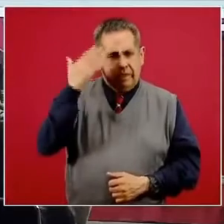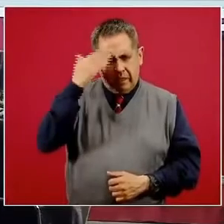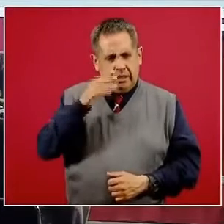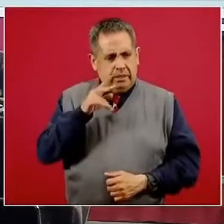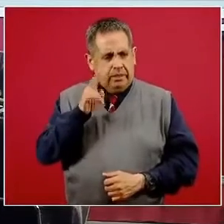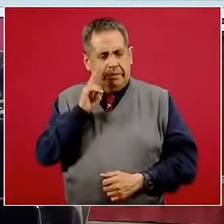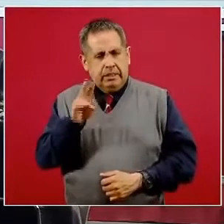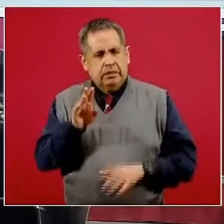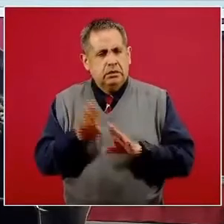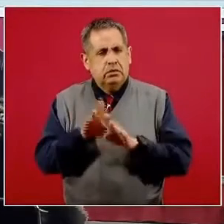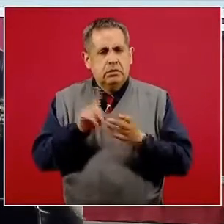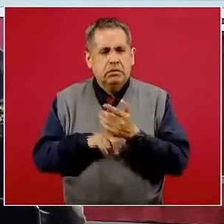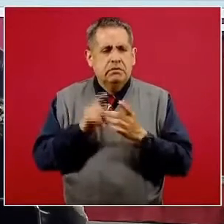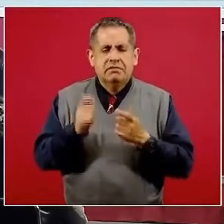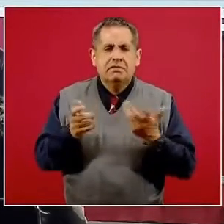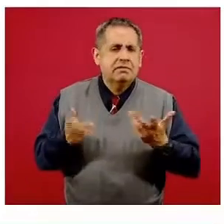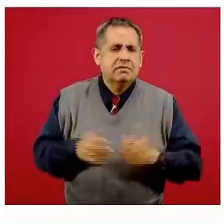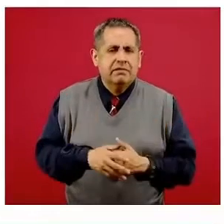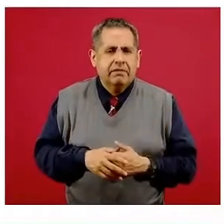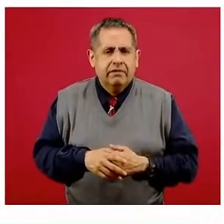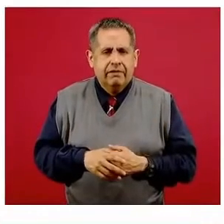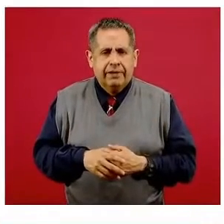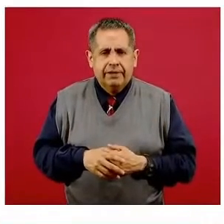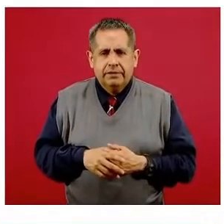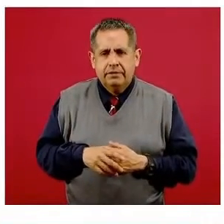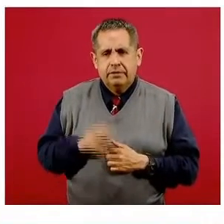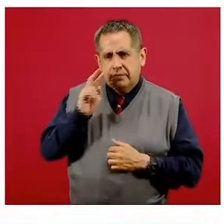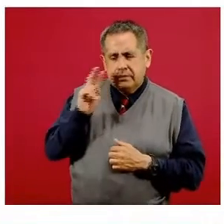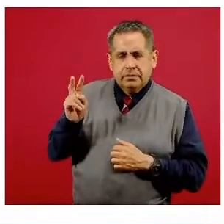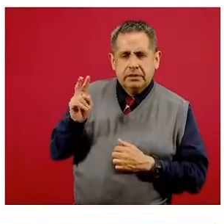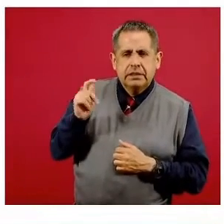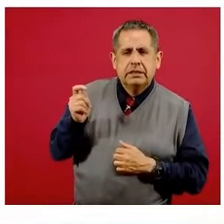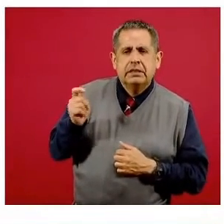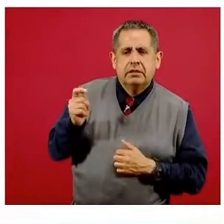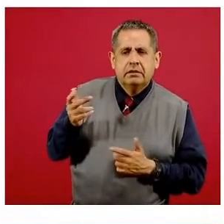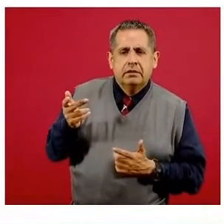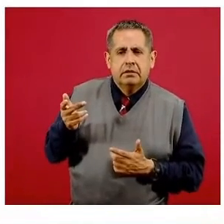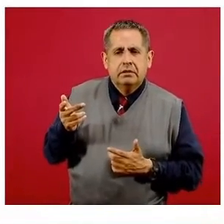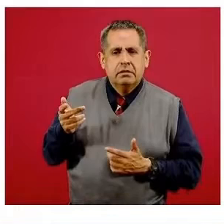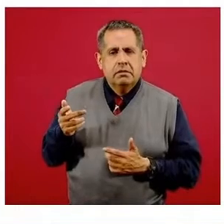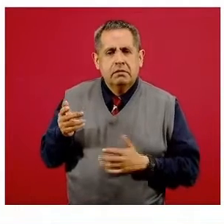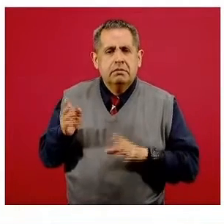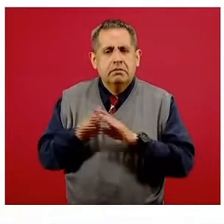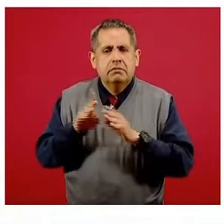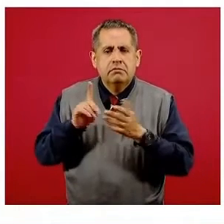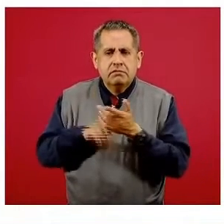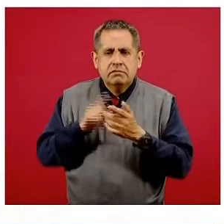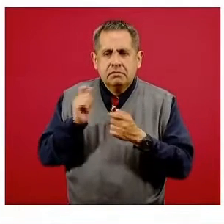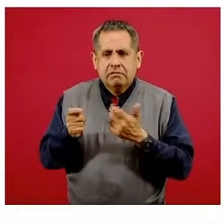ahí que aquí lo que estamos viendo es cómo se ha dado